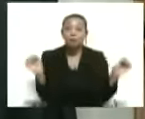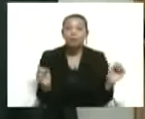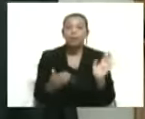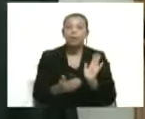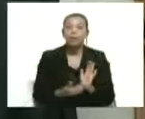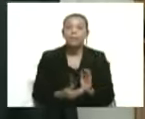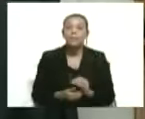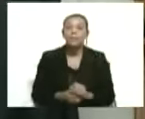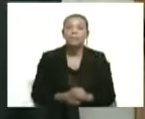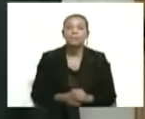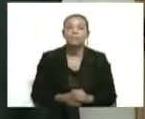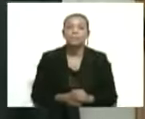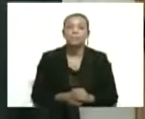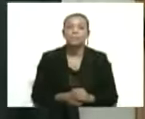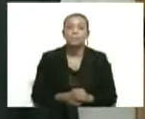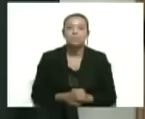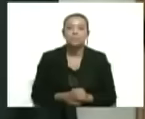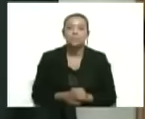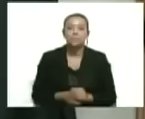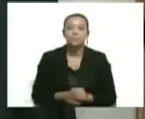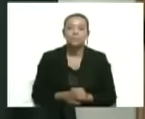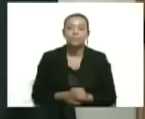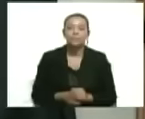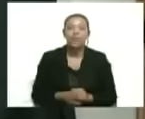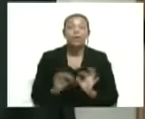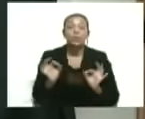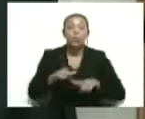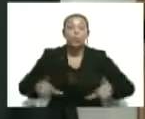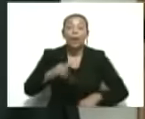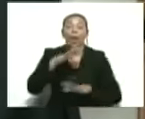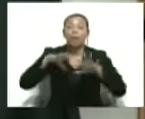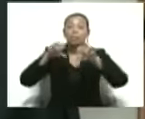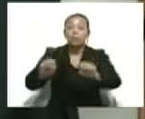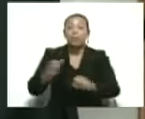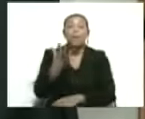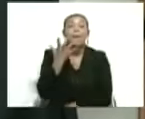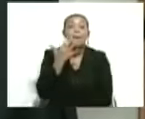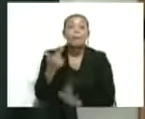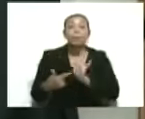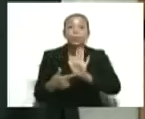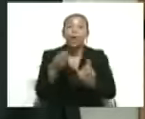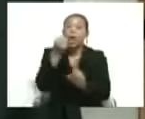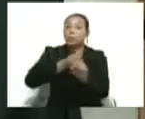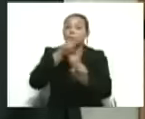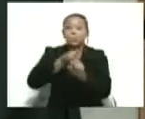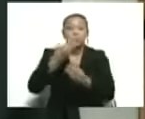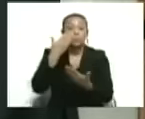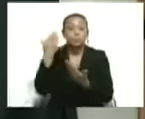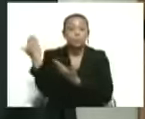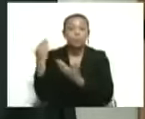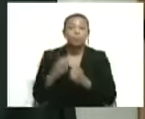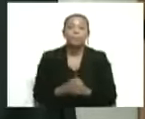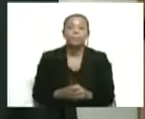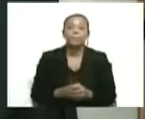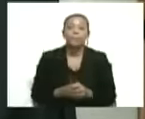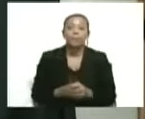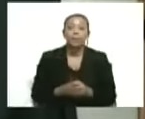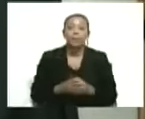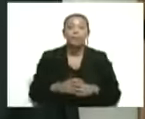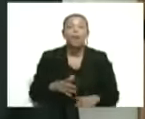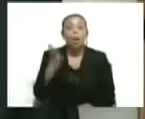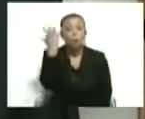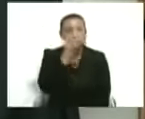mañana. Ya querido diputado, casi una hora de que Pedro inició Infante, esta sesión de instalación. Ejemplo de luchador popular, de luchador